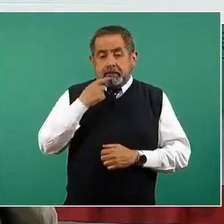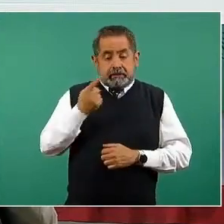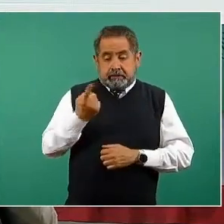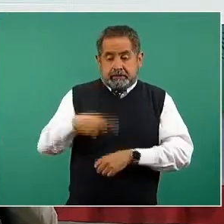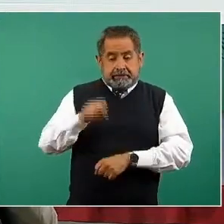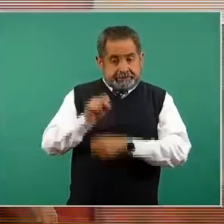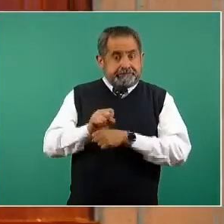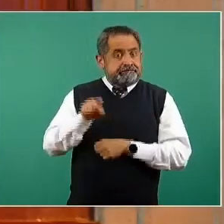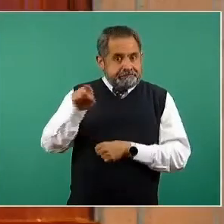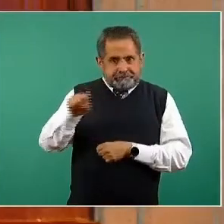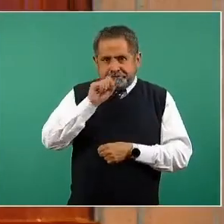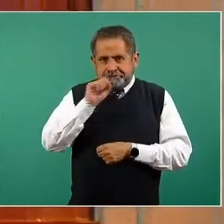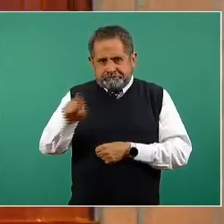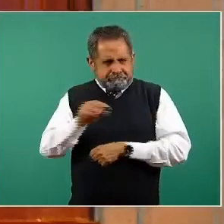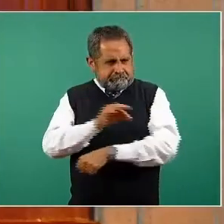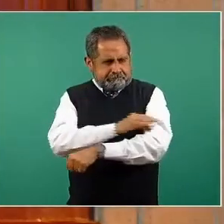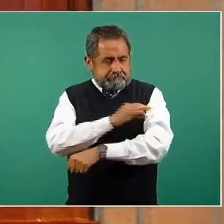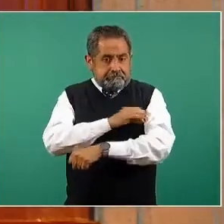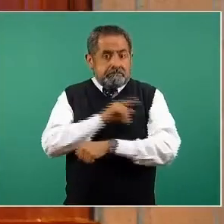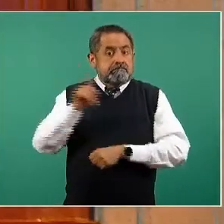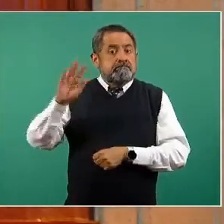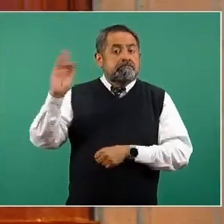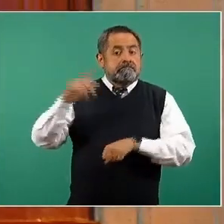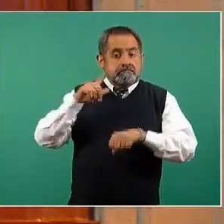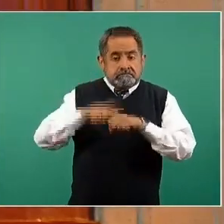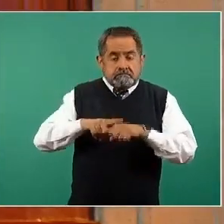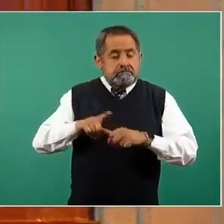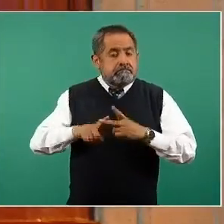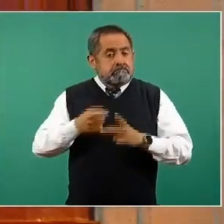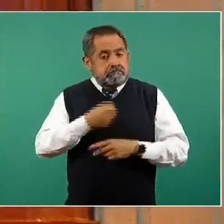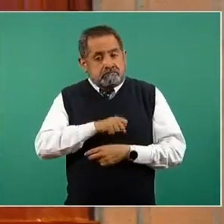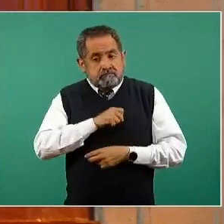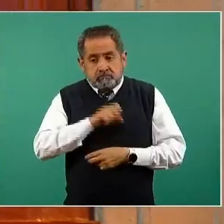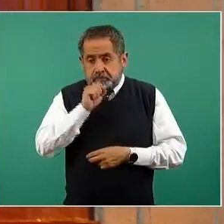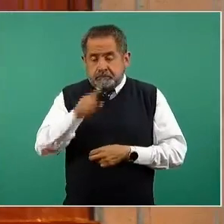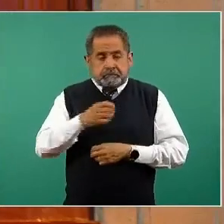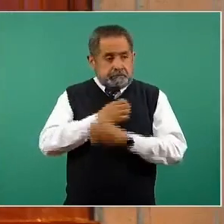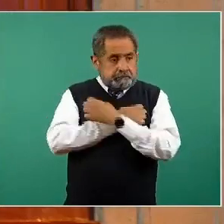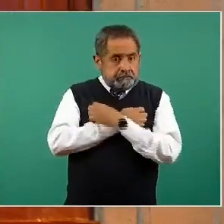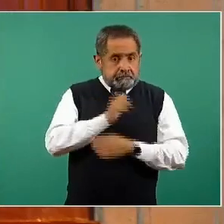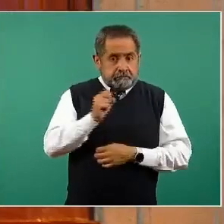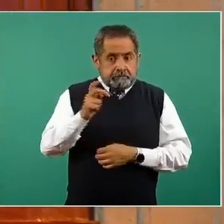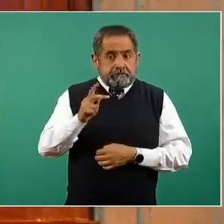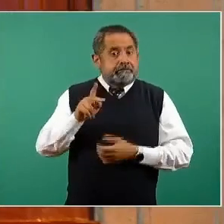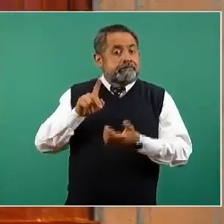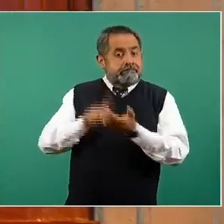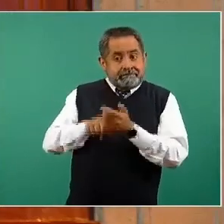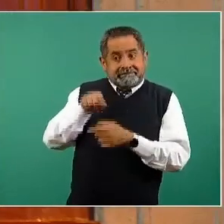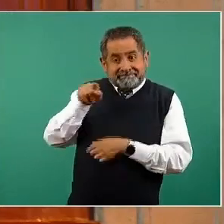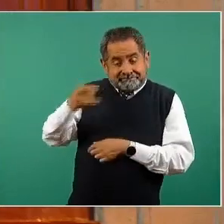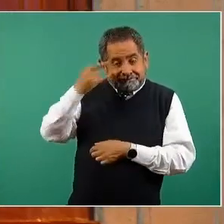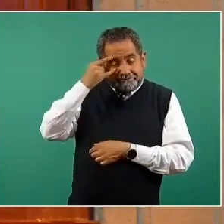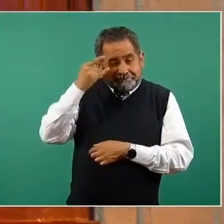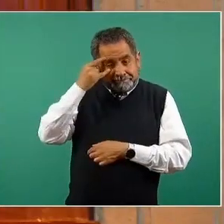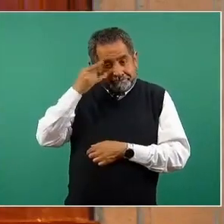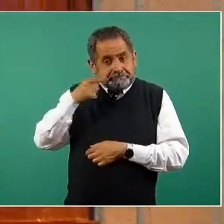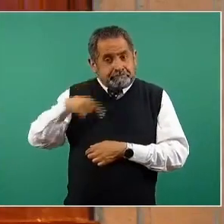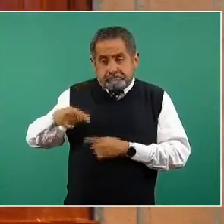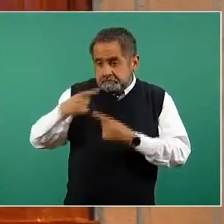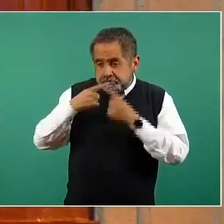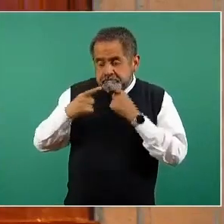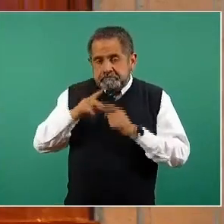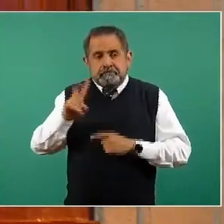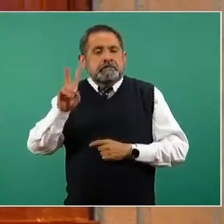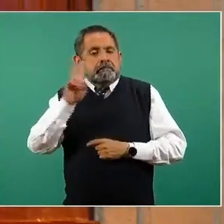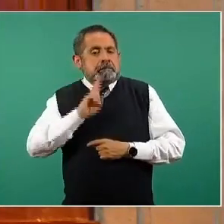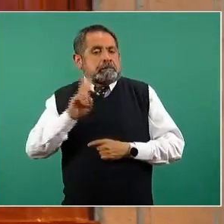actividades importantes las autoridades federales, tanto de salud como de educación, en el estado de Campeche, en